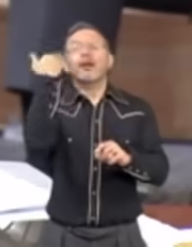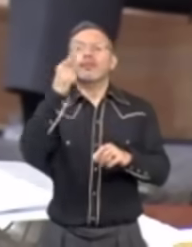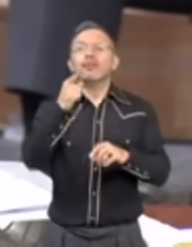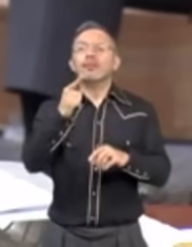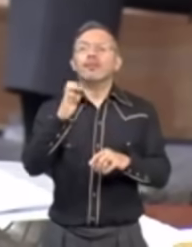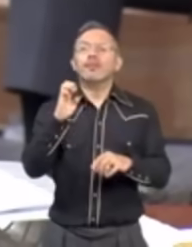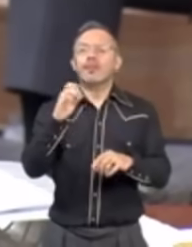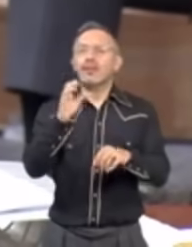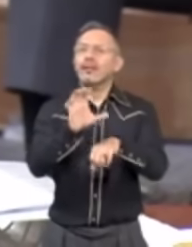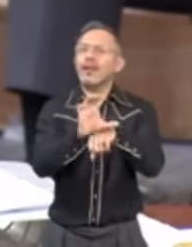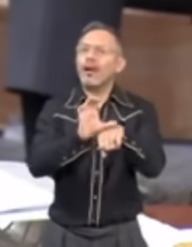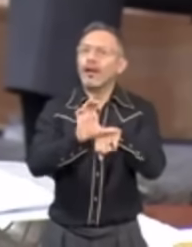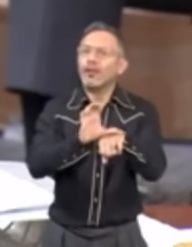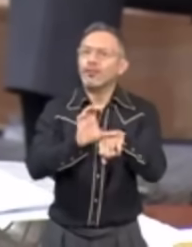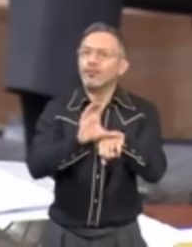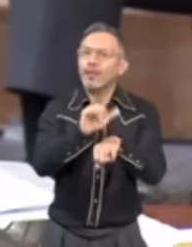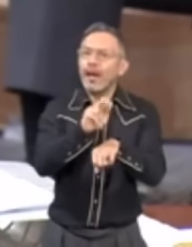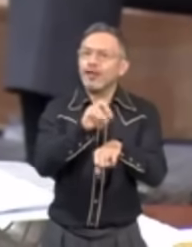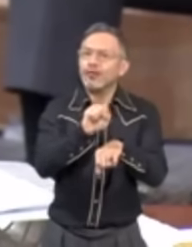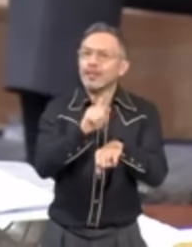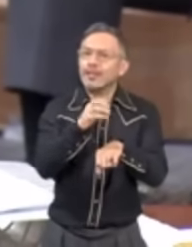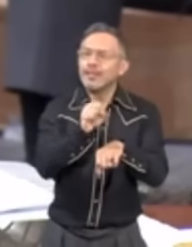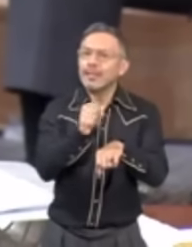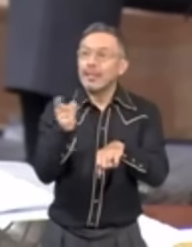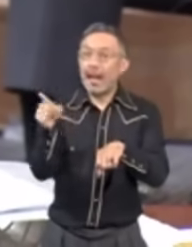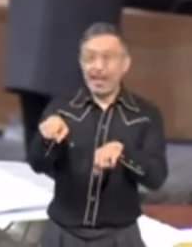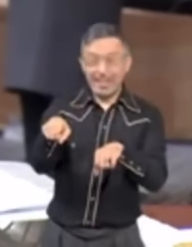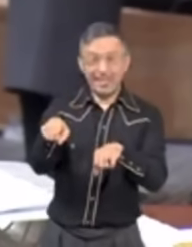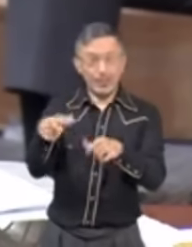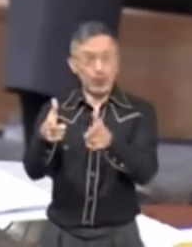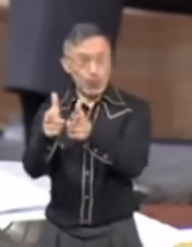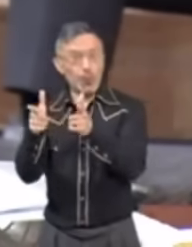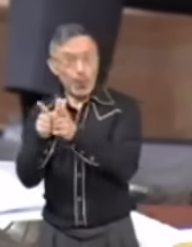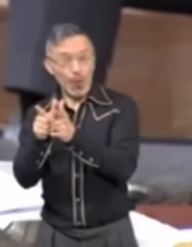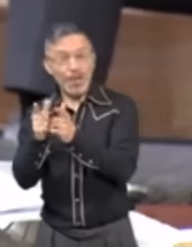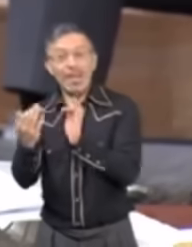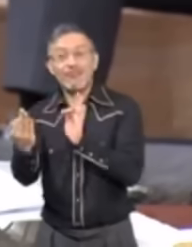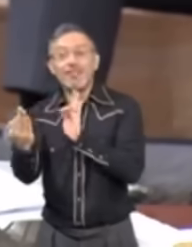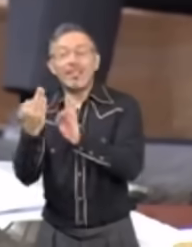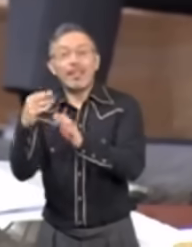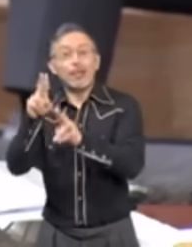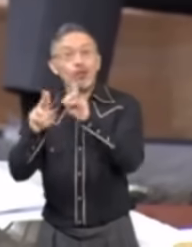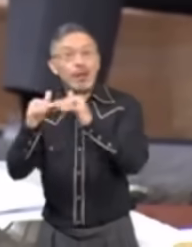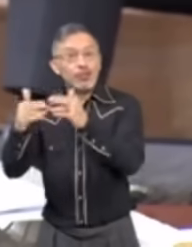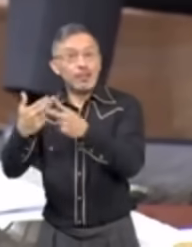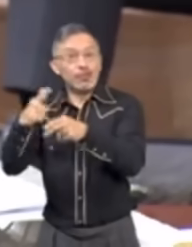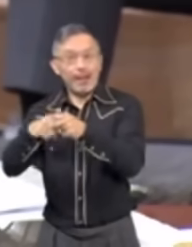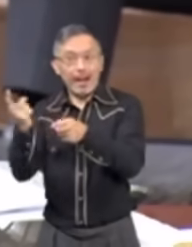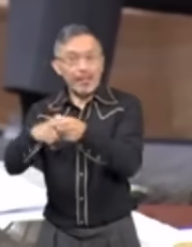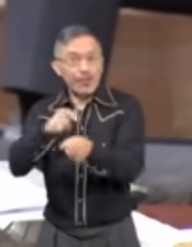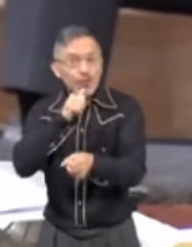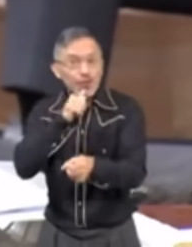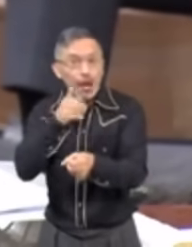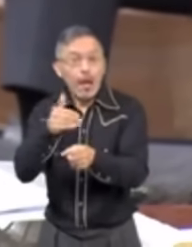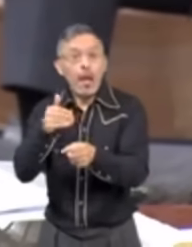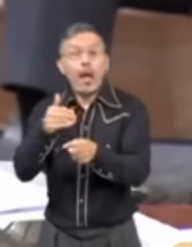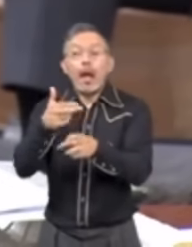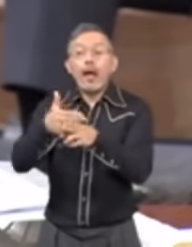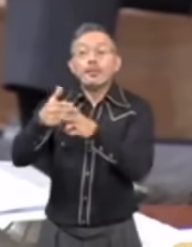porque todavía no se venía al Frente Democrático Nacional, el PRD nació hasta 89. En